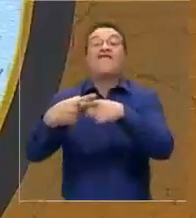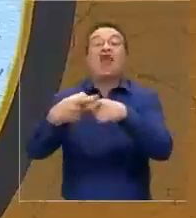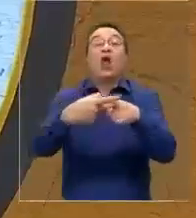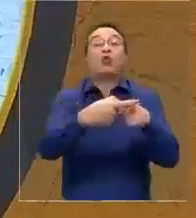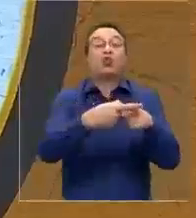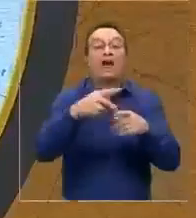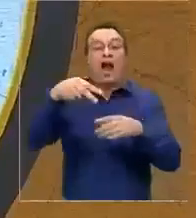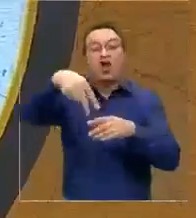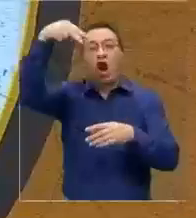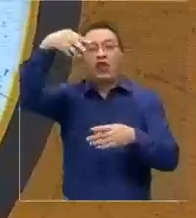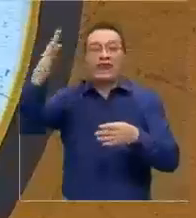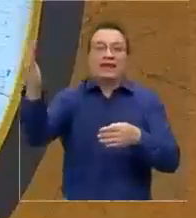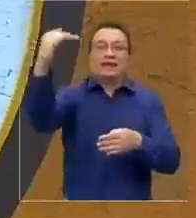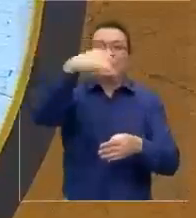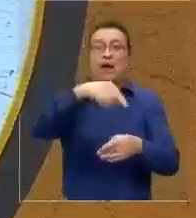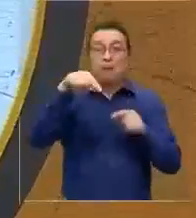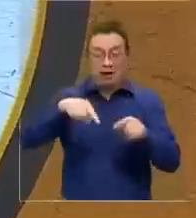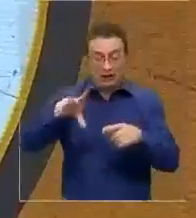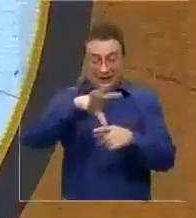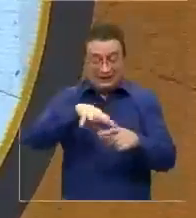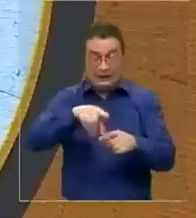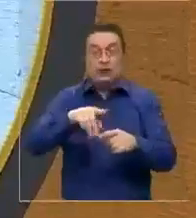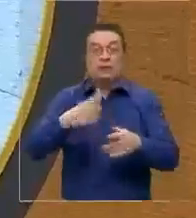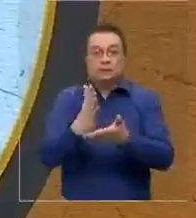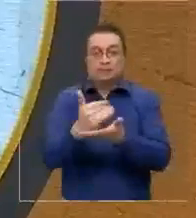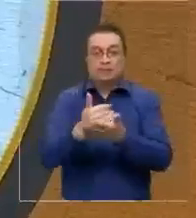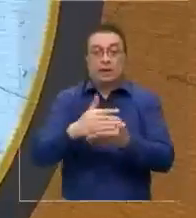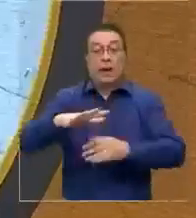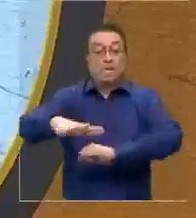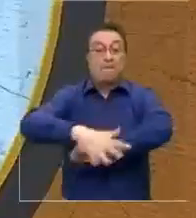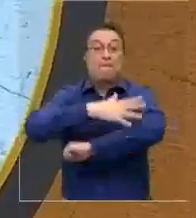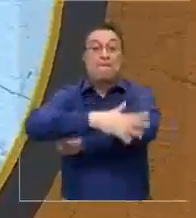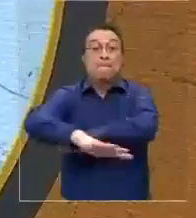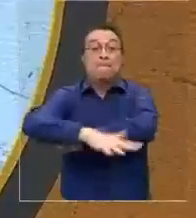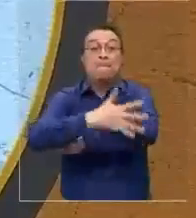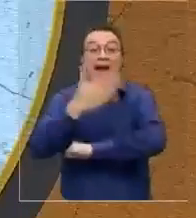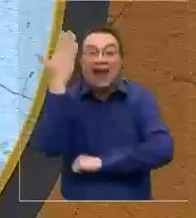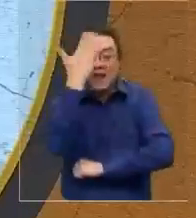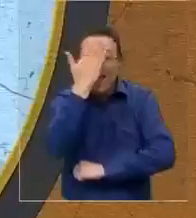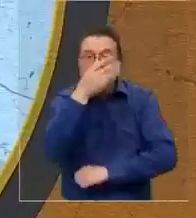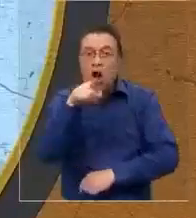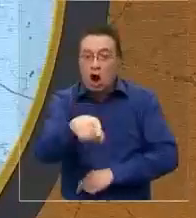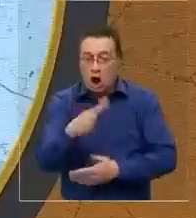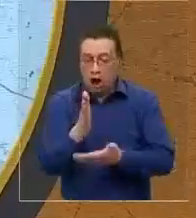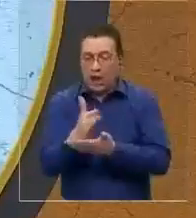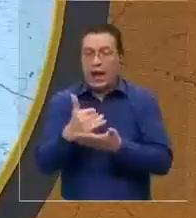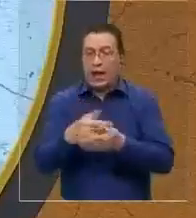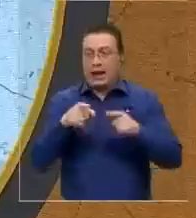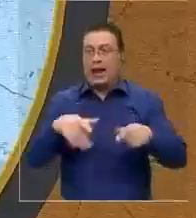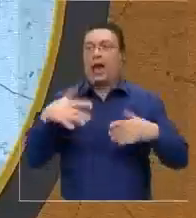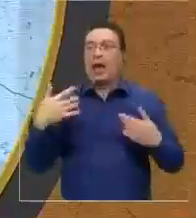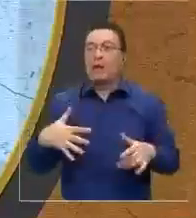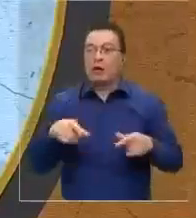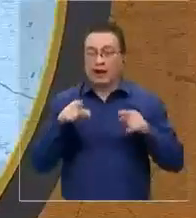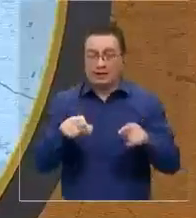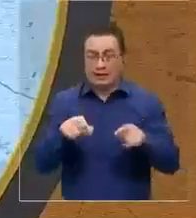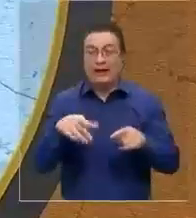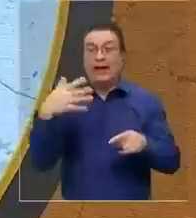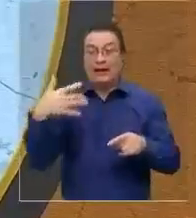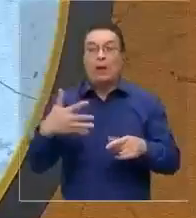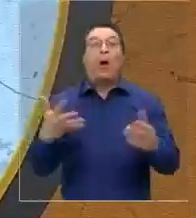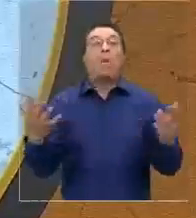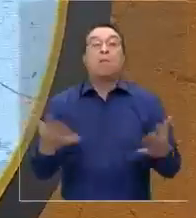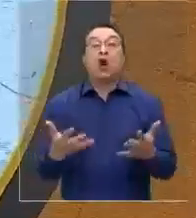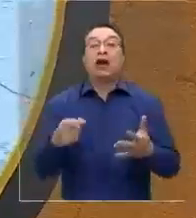norte. Pero acá lo estratégico es esto, es el Mar Negro. El Mar Negro, claro. Claro, y esta es la forma, y la ciudad de Jersón por eso tiene esa